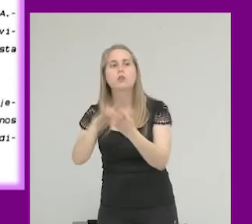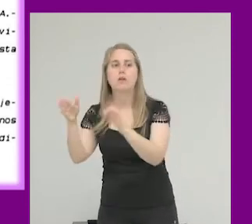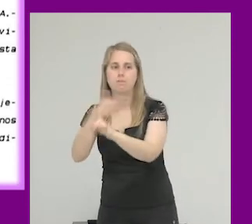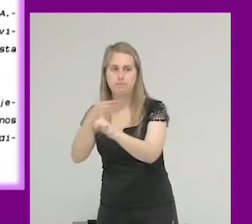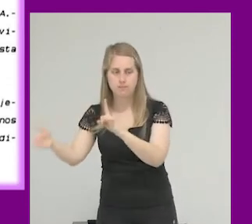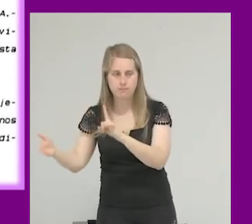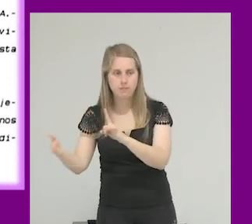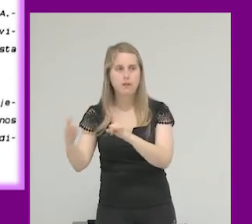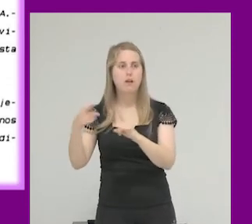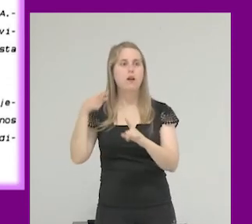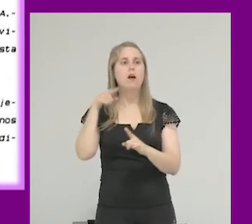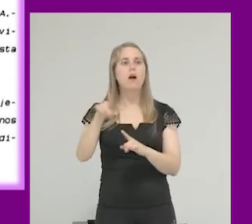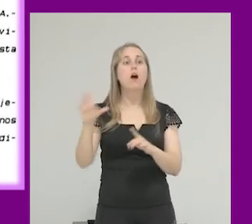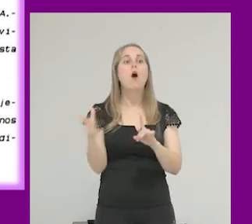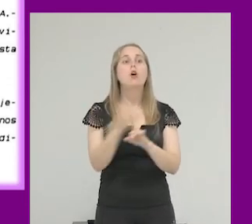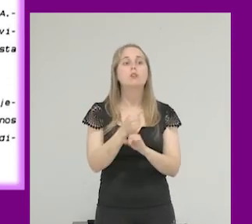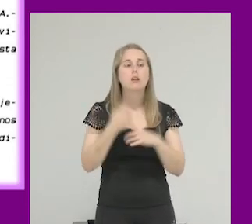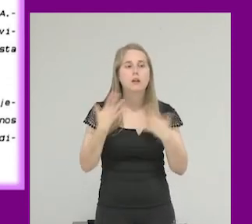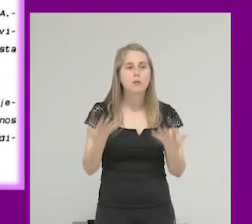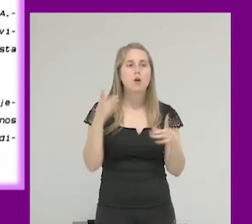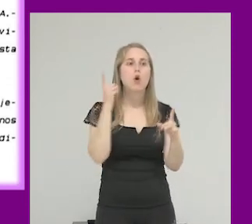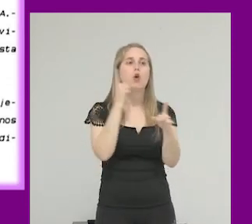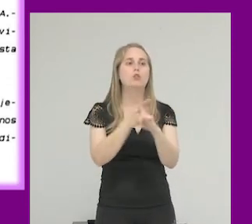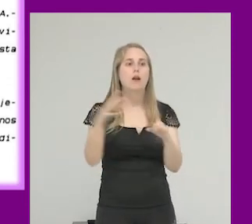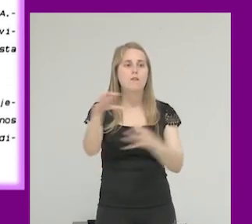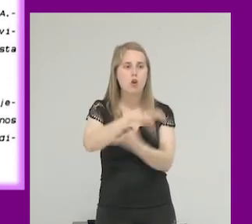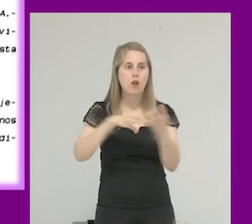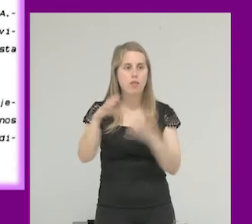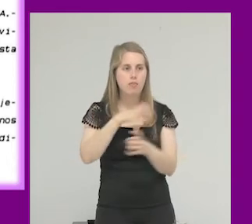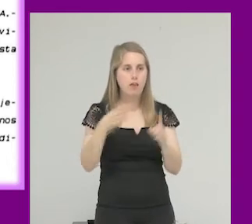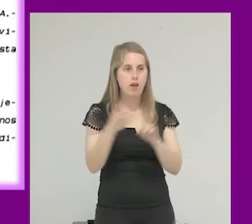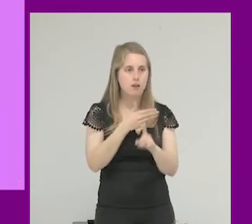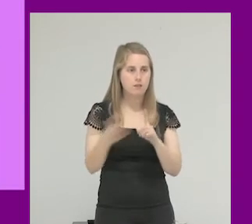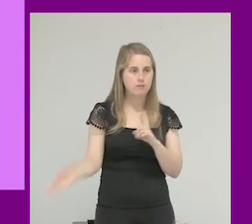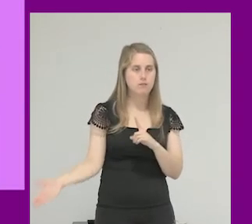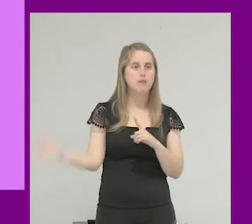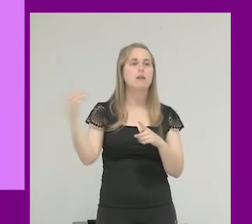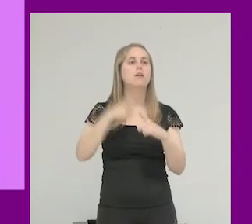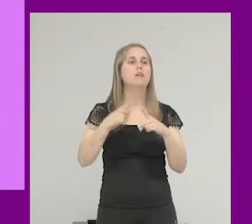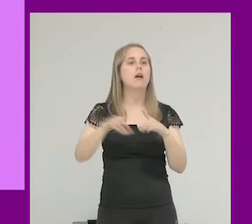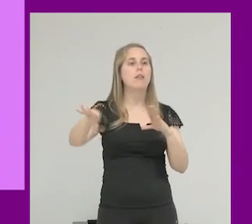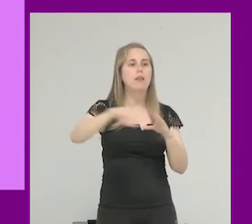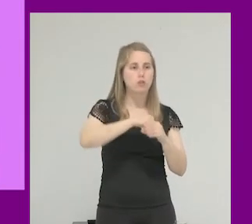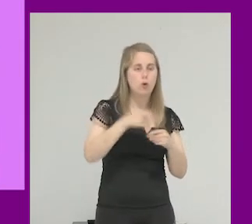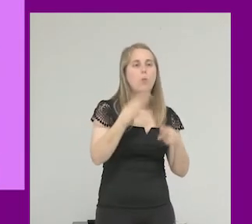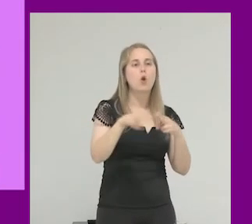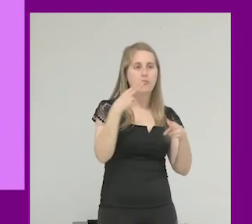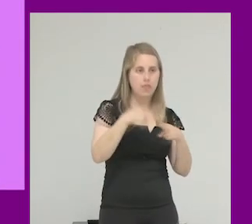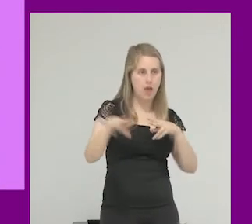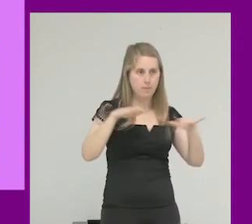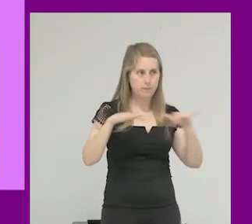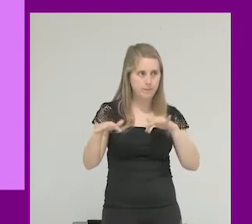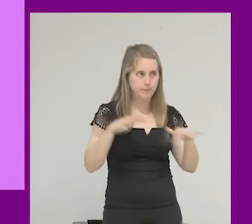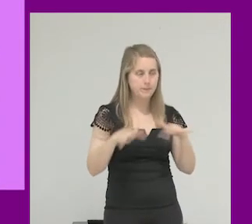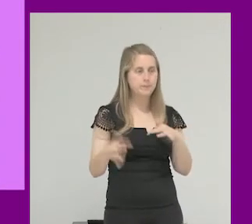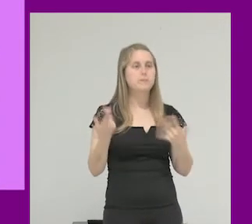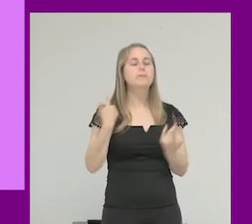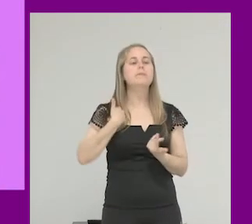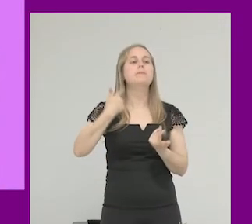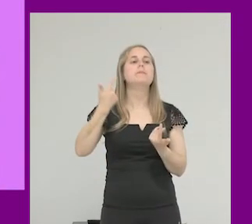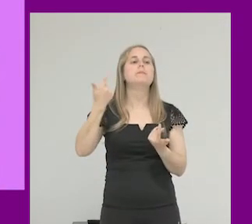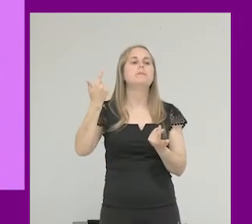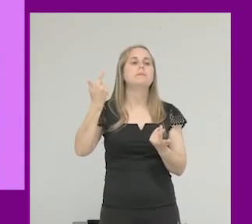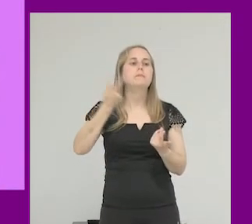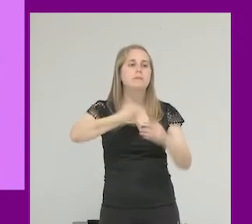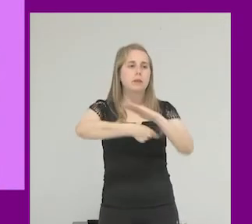Consiguieron que hacer frente a la violencia sexista entrara en la agenda política. En Vitoria-Gasteiz, el primer